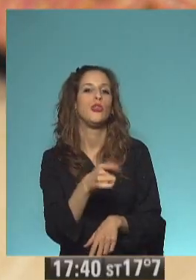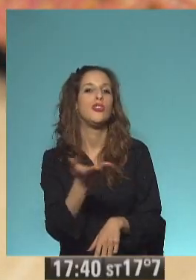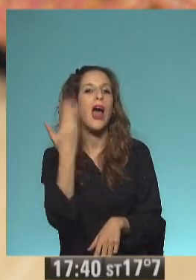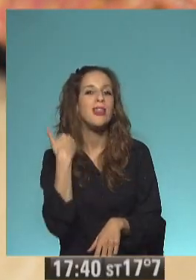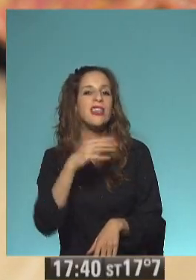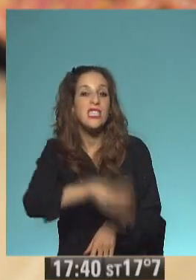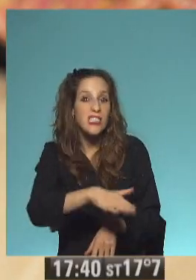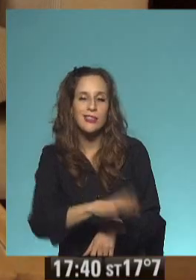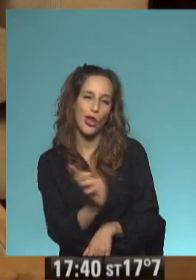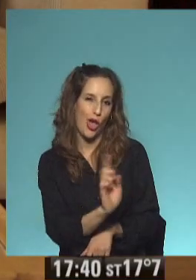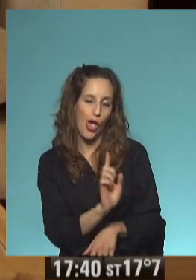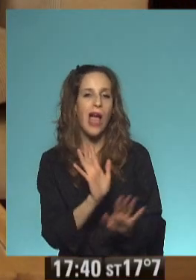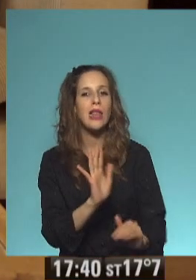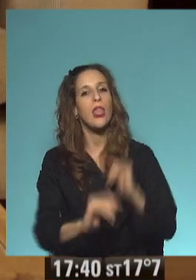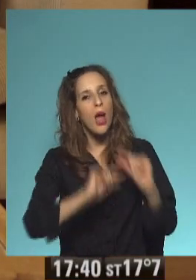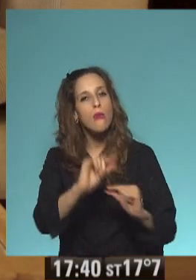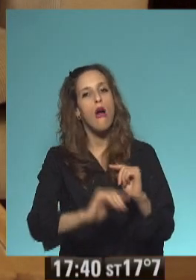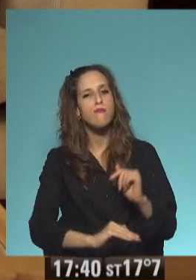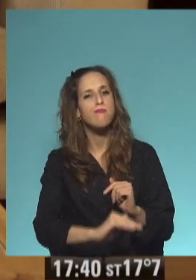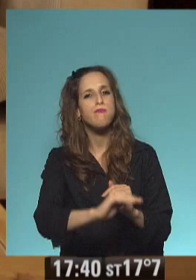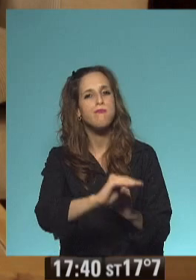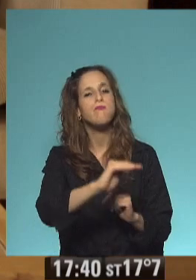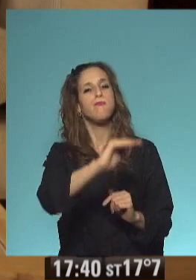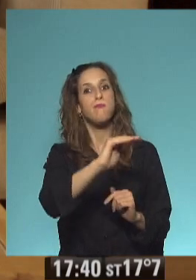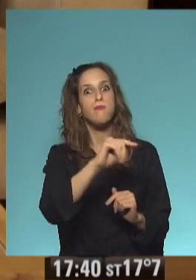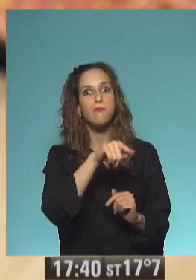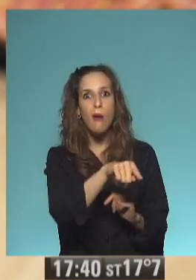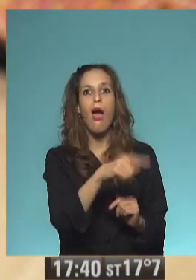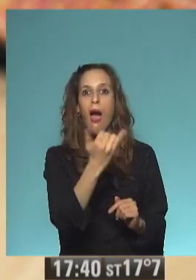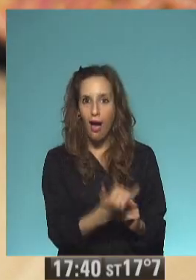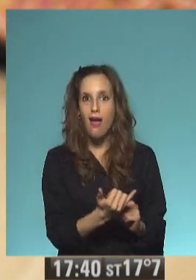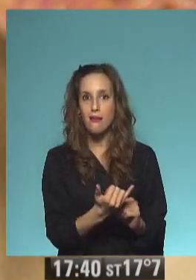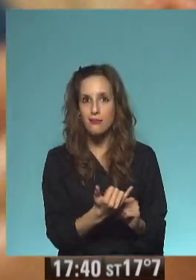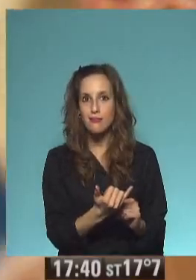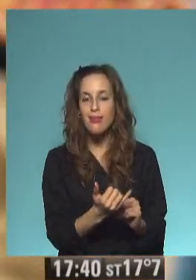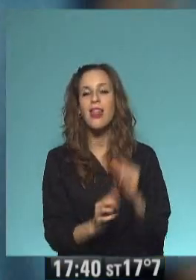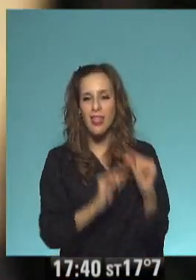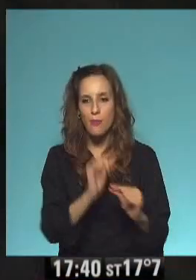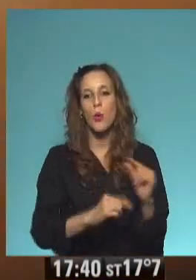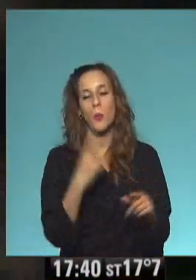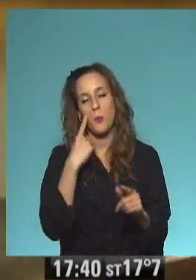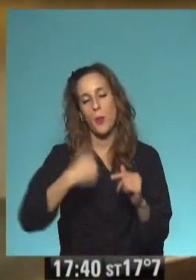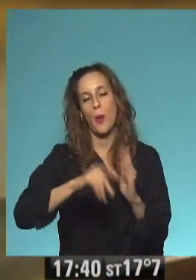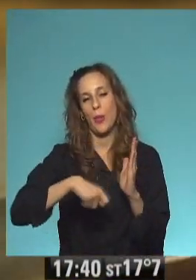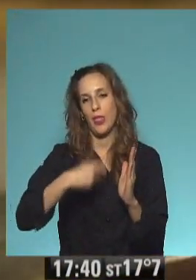chiquitita. Es un proceso que se da en nuestro cerebro y que aparece en los primeros años de vida. Vení, vamos a ver un video.